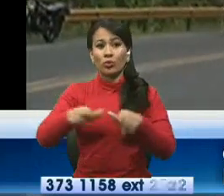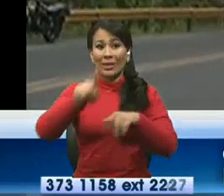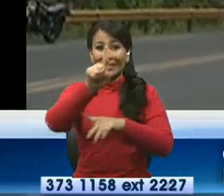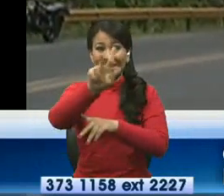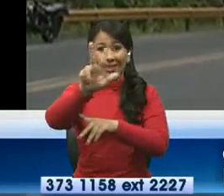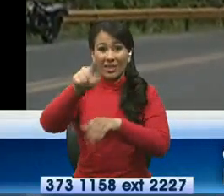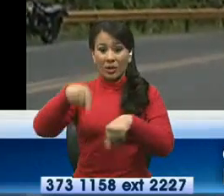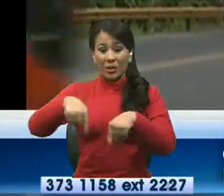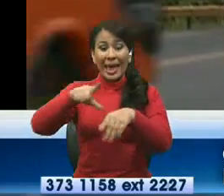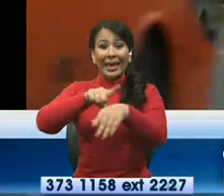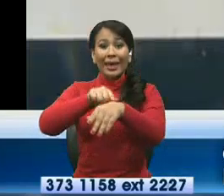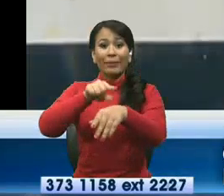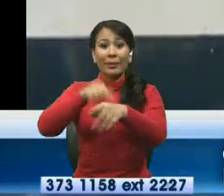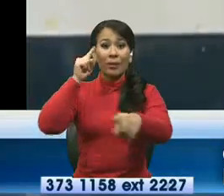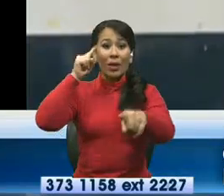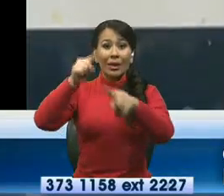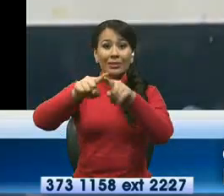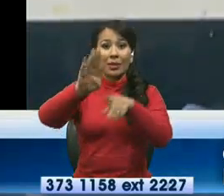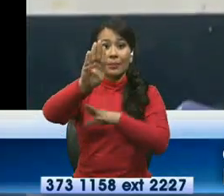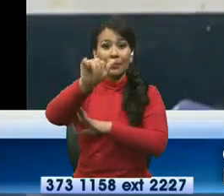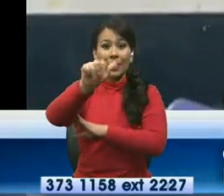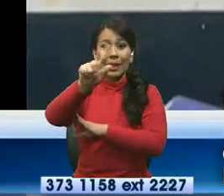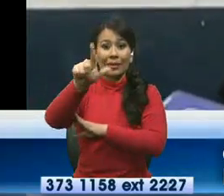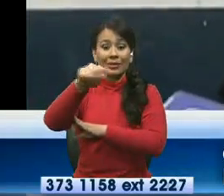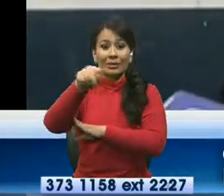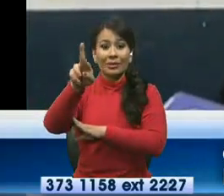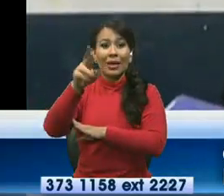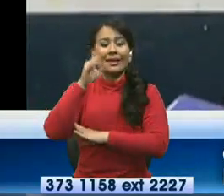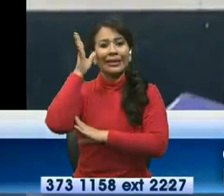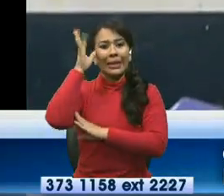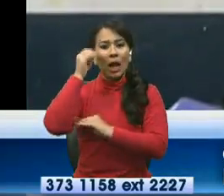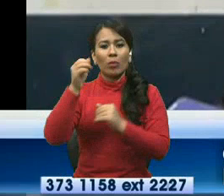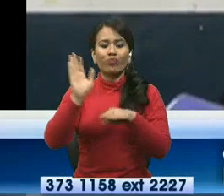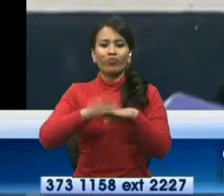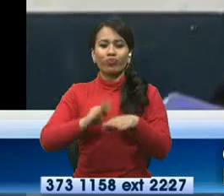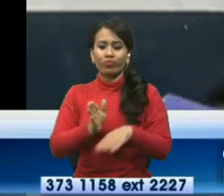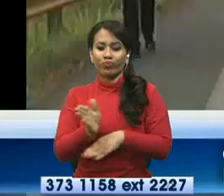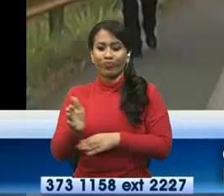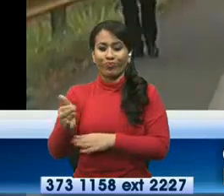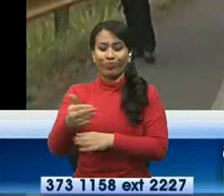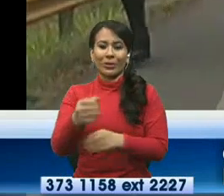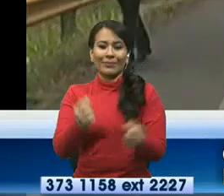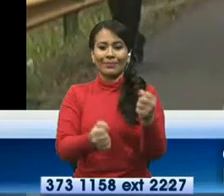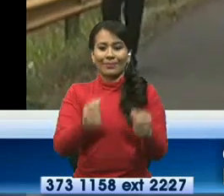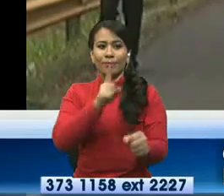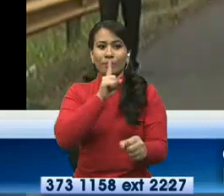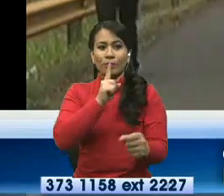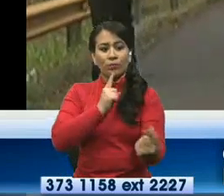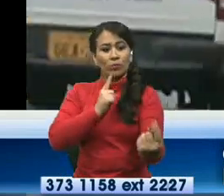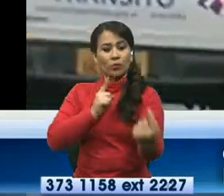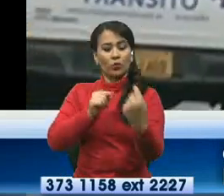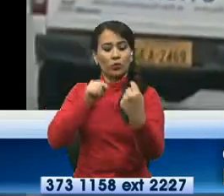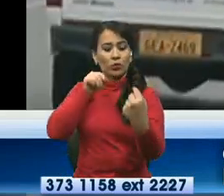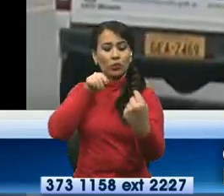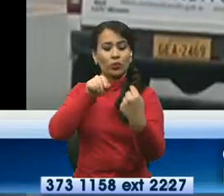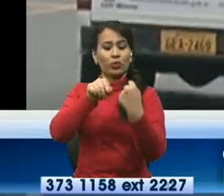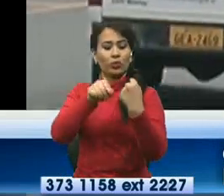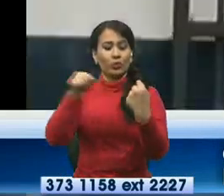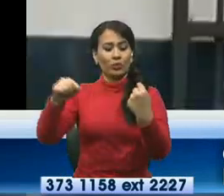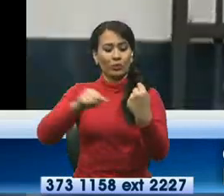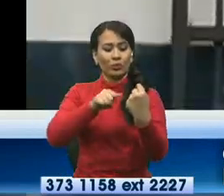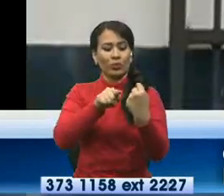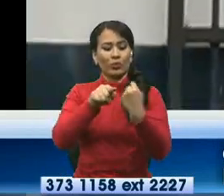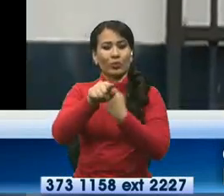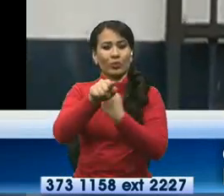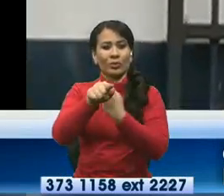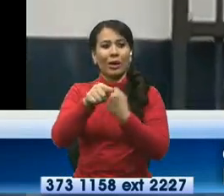vía Quevedo-Balsar. Se presume que es una invasión de carril en una curva pronunciada. Por parte del vehículo liviano, asimismo,